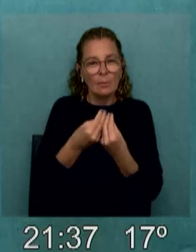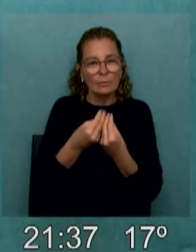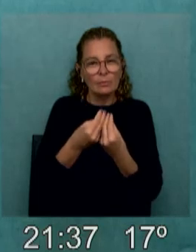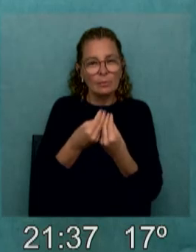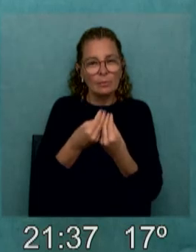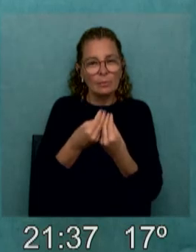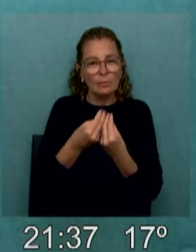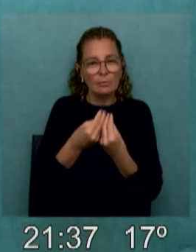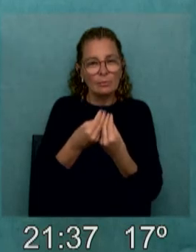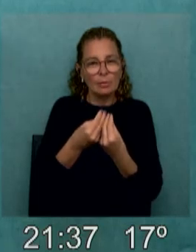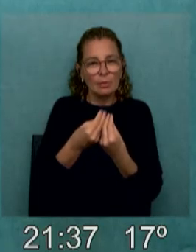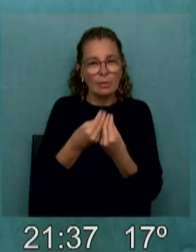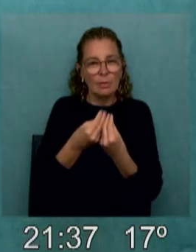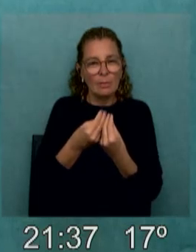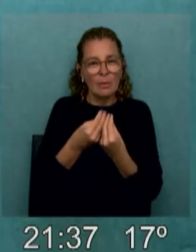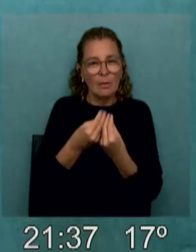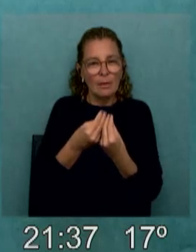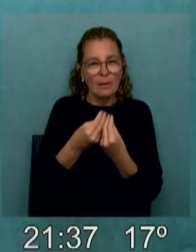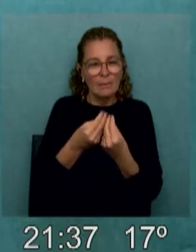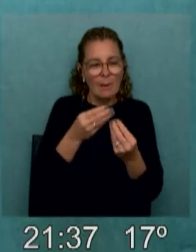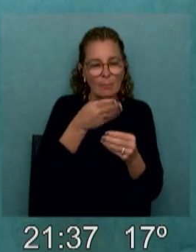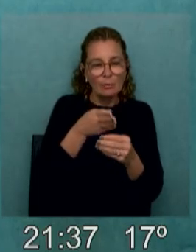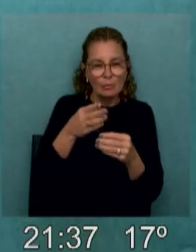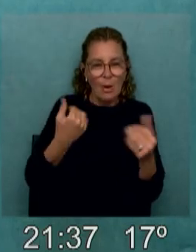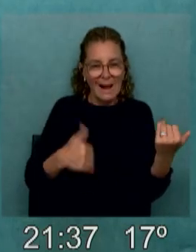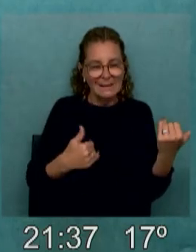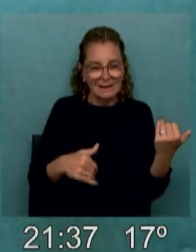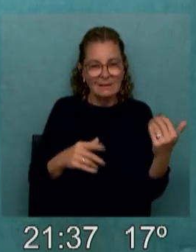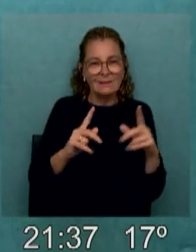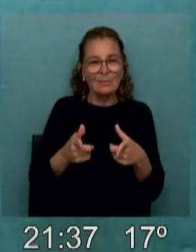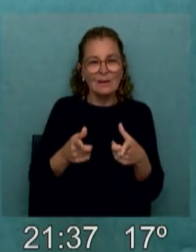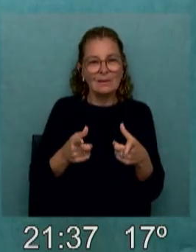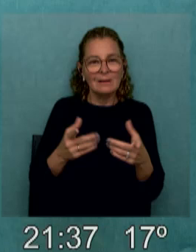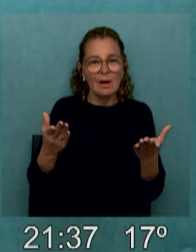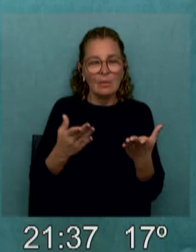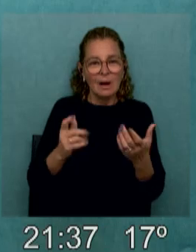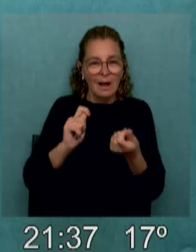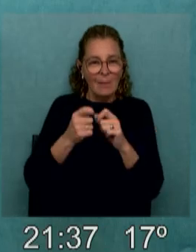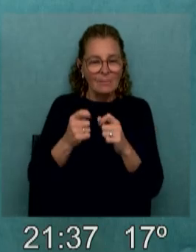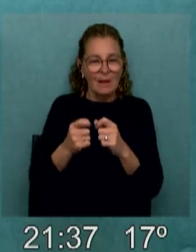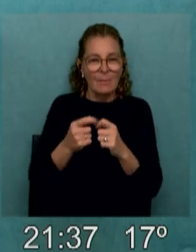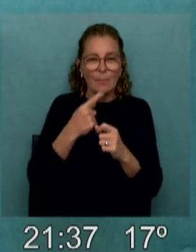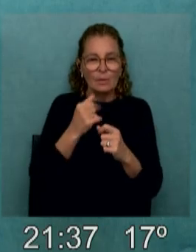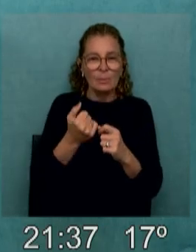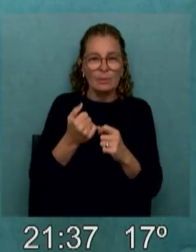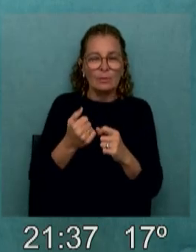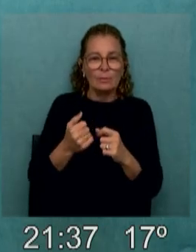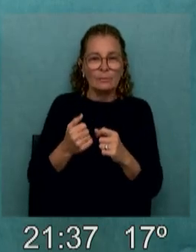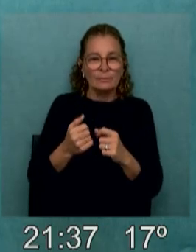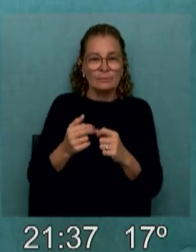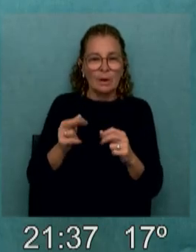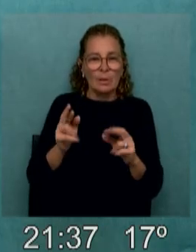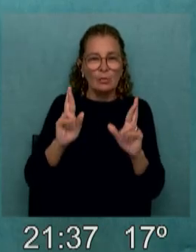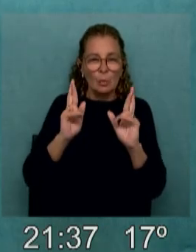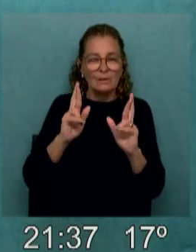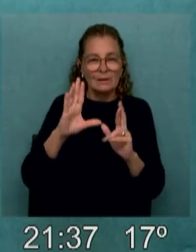generaban muchos coros, melodías que iban mucho a las voces o a las guitarras. Y ahora de repente tenemos la suerte de estar con Charlie,